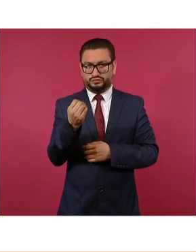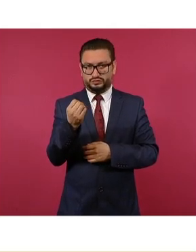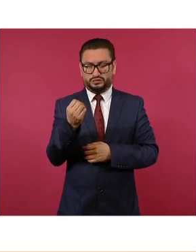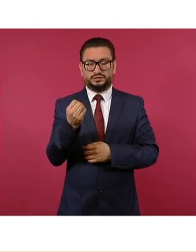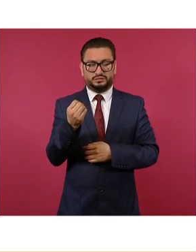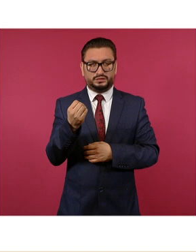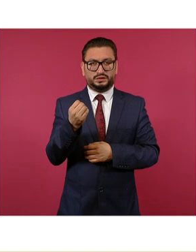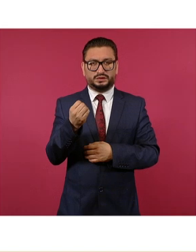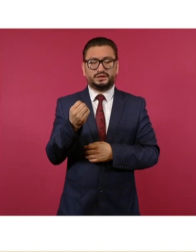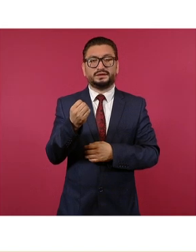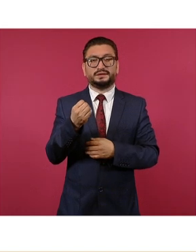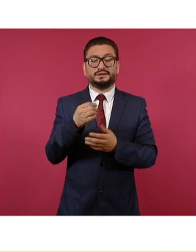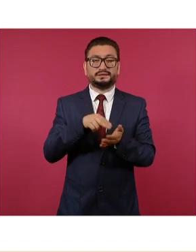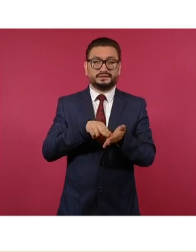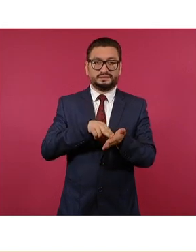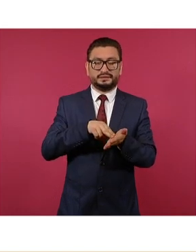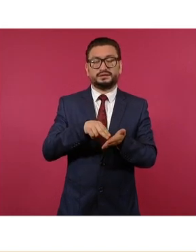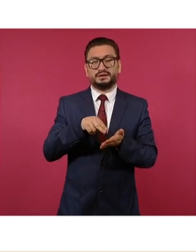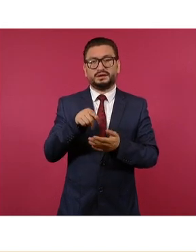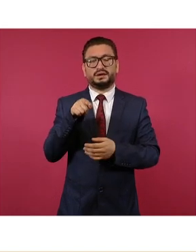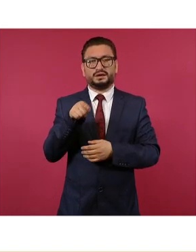$25.09. Y en el caso del diésel,